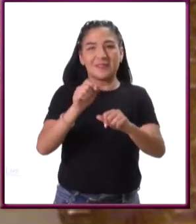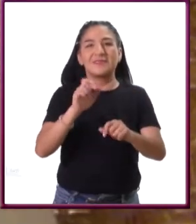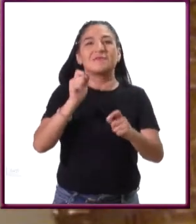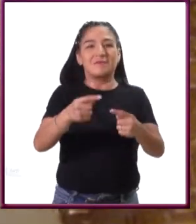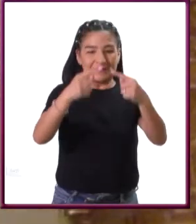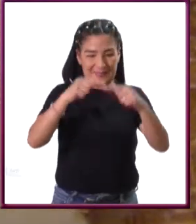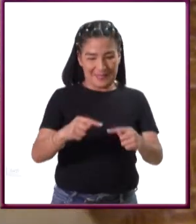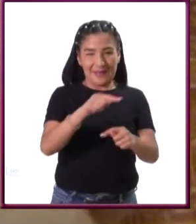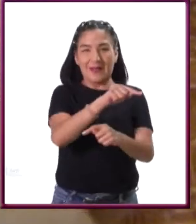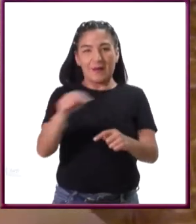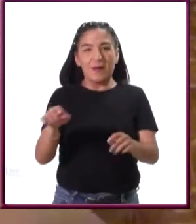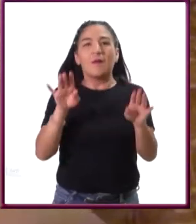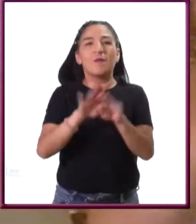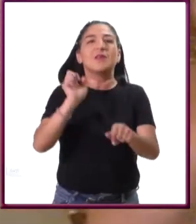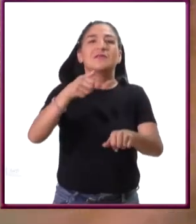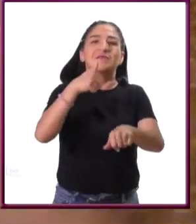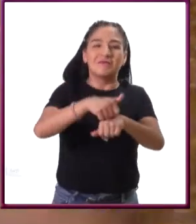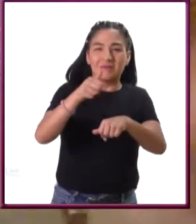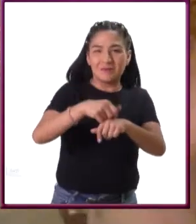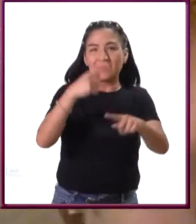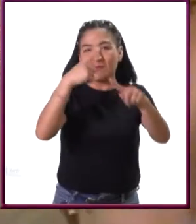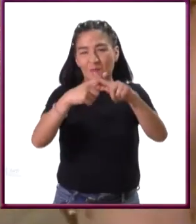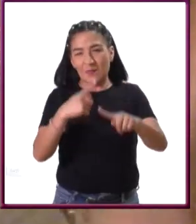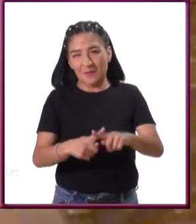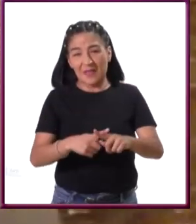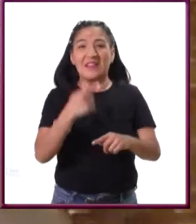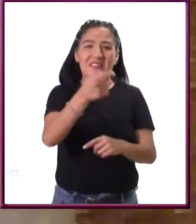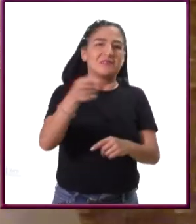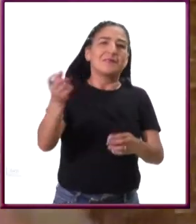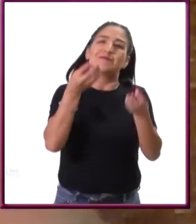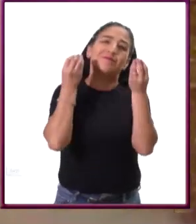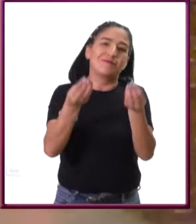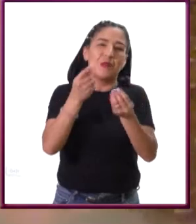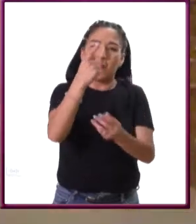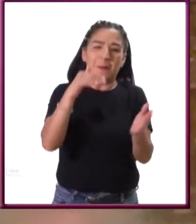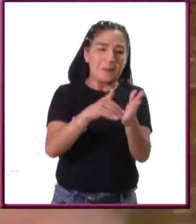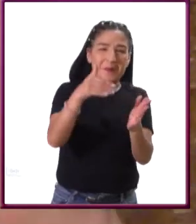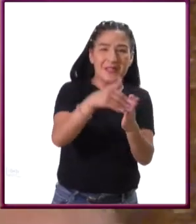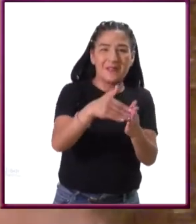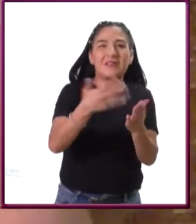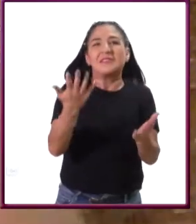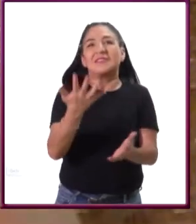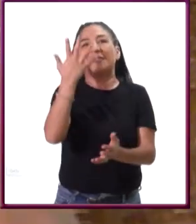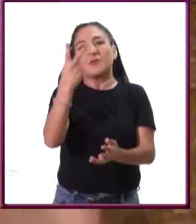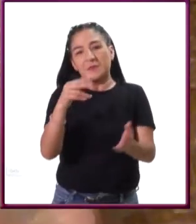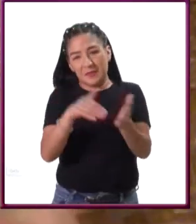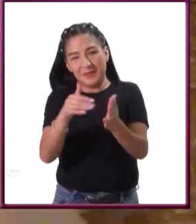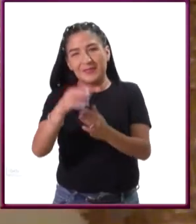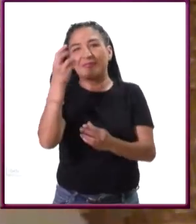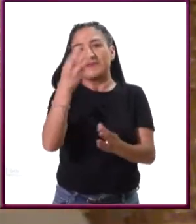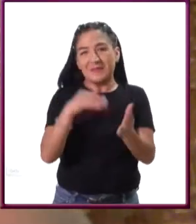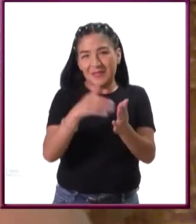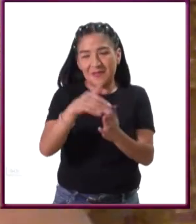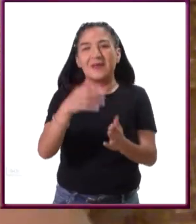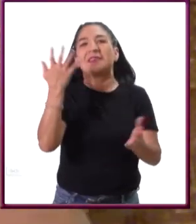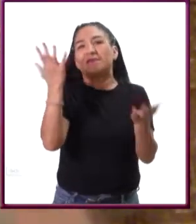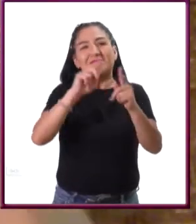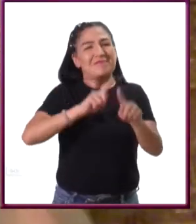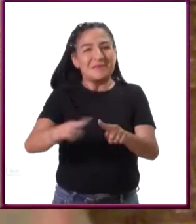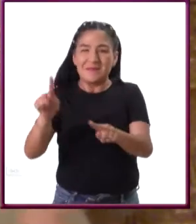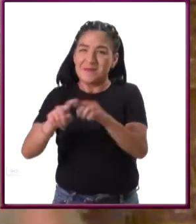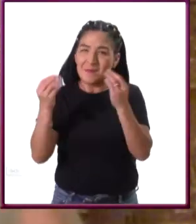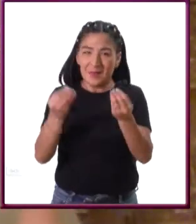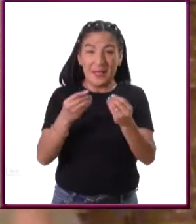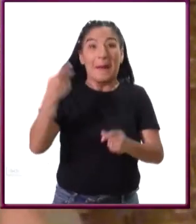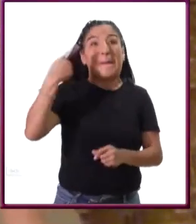son siempre los mismos. Esto puede ser muchísimo, si la constante es 1.000.000, tenemos 1.000.000, 2.000.000, 3.000.000, puede ser muchísimo, pero